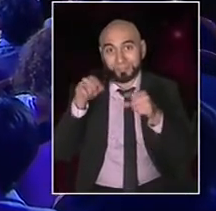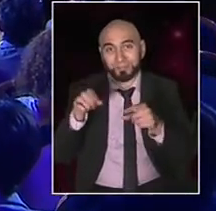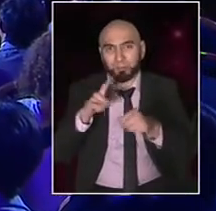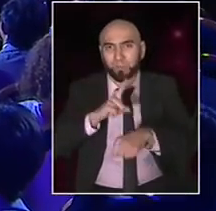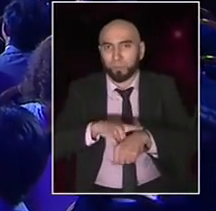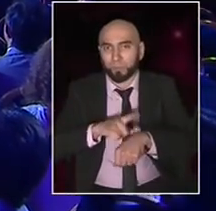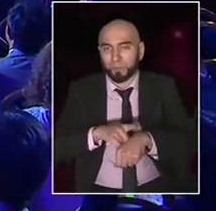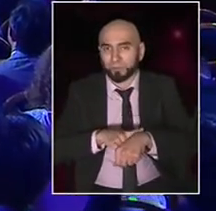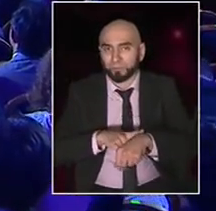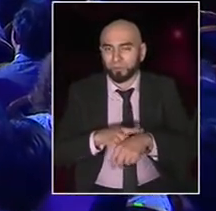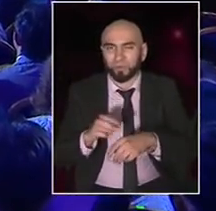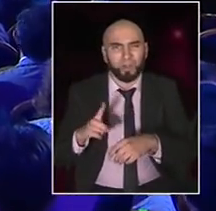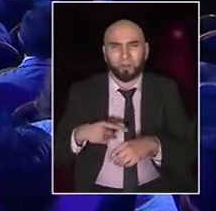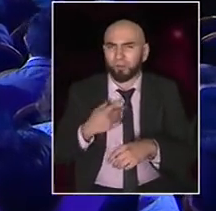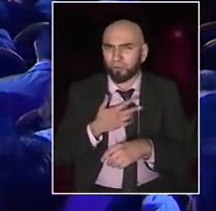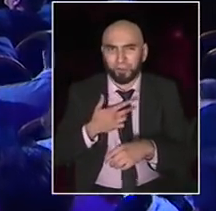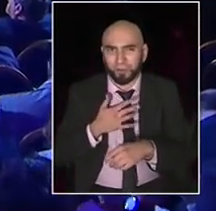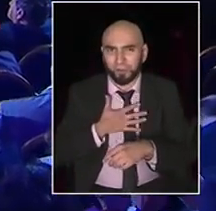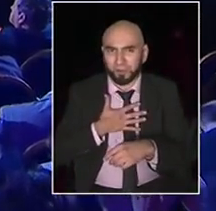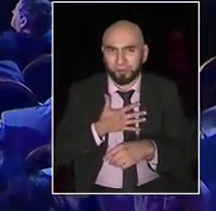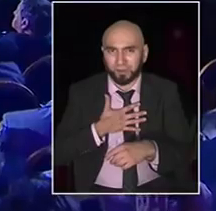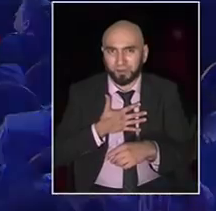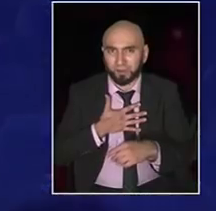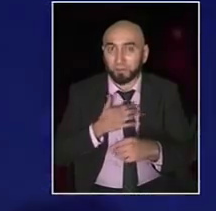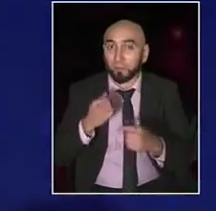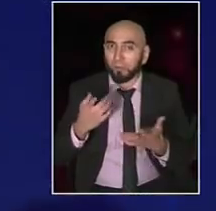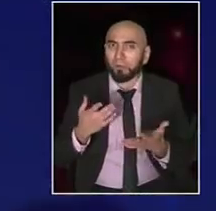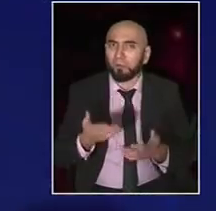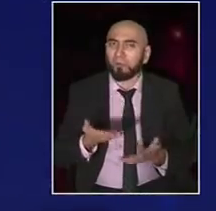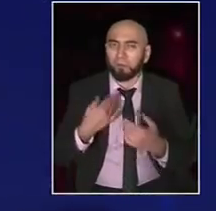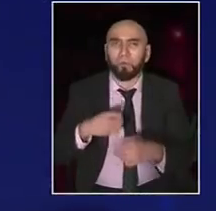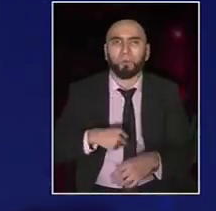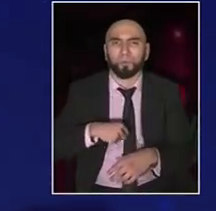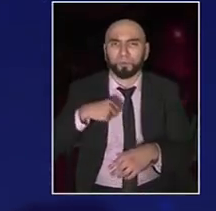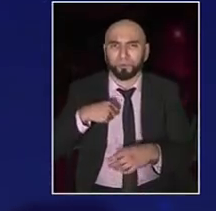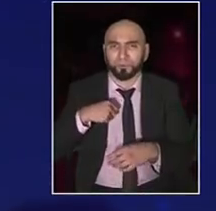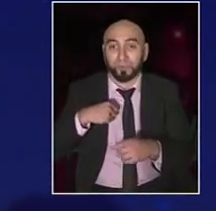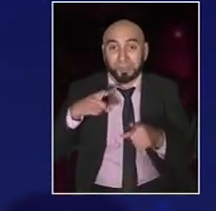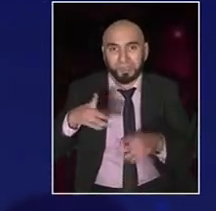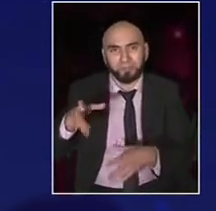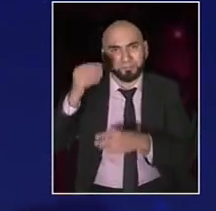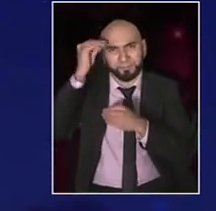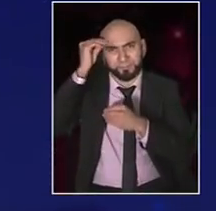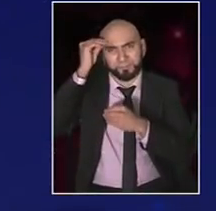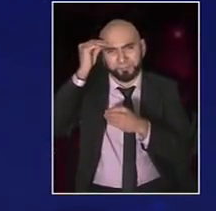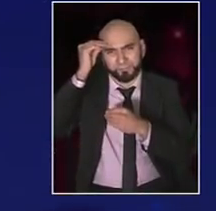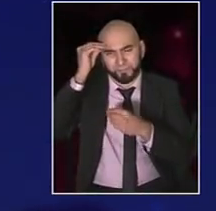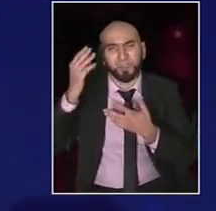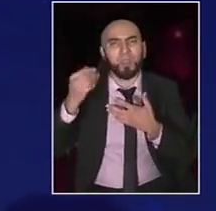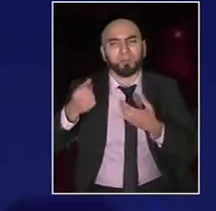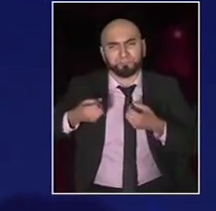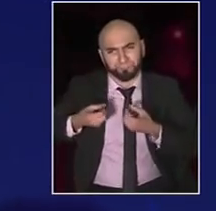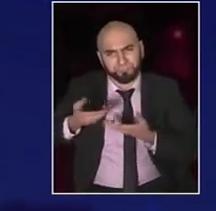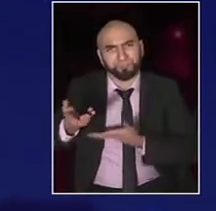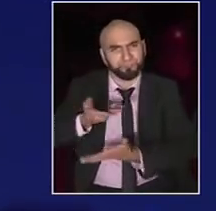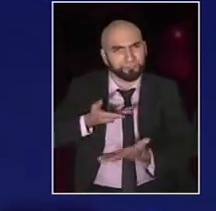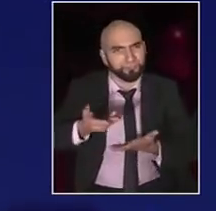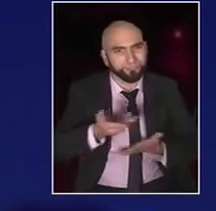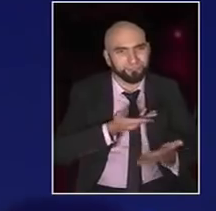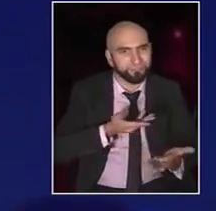del descubrimiento que nos hace una nación orgullosa y aplicar ese conocimiento en un diálogo global. ¿Para